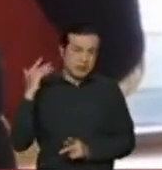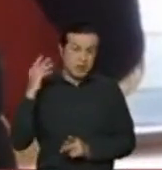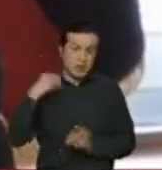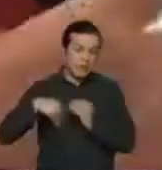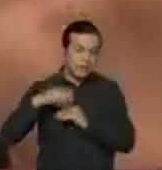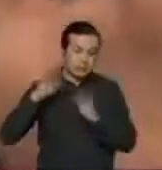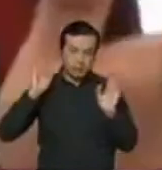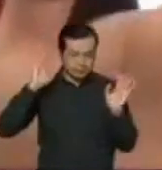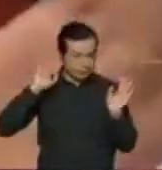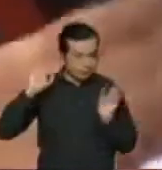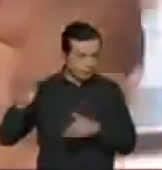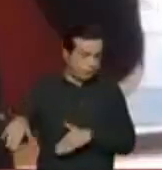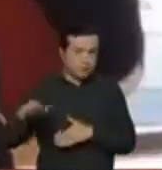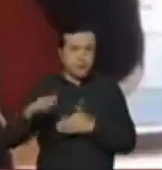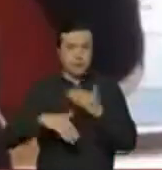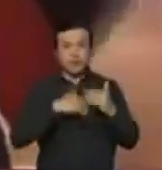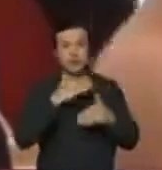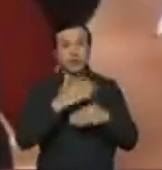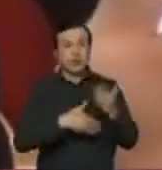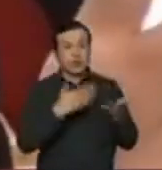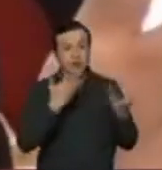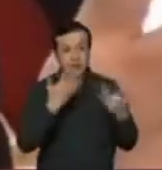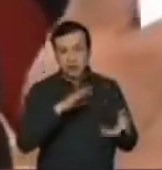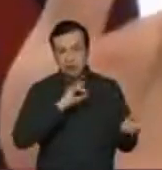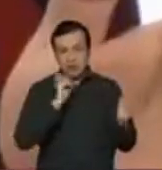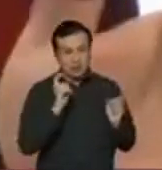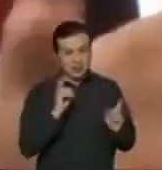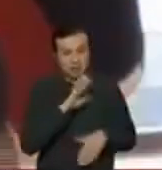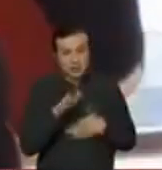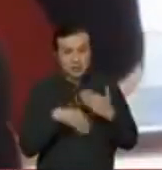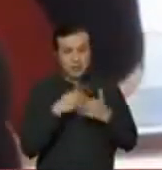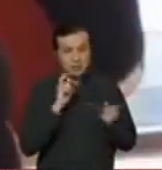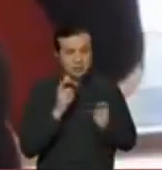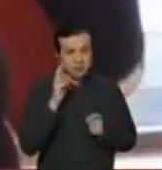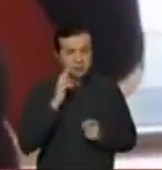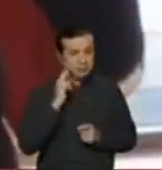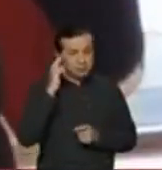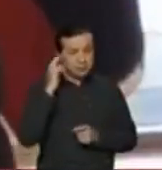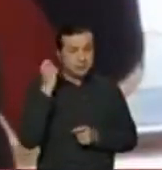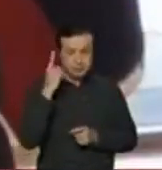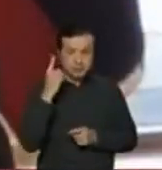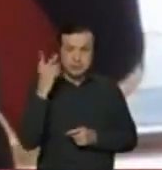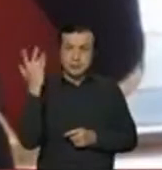invertir, porque todo después del COVID ha cambiado. Y esa es la razón por la cual yo